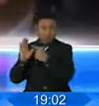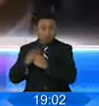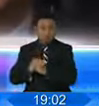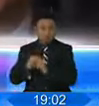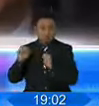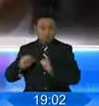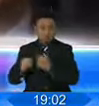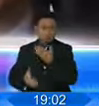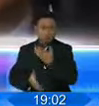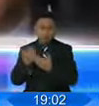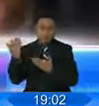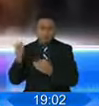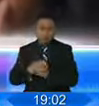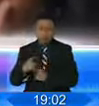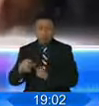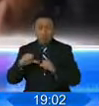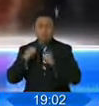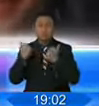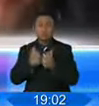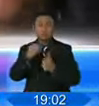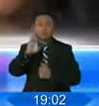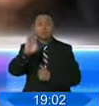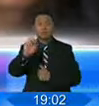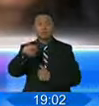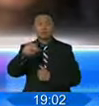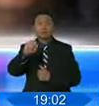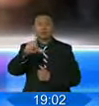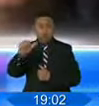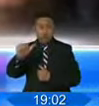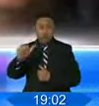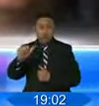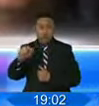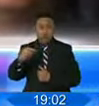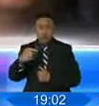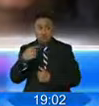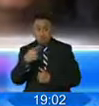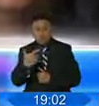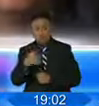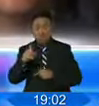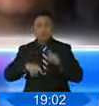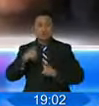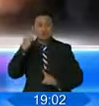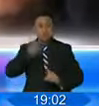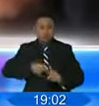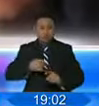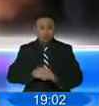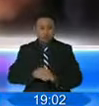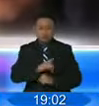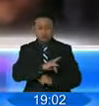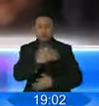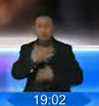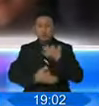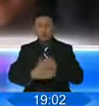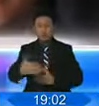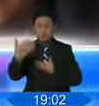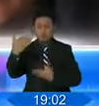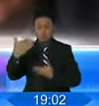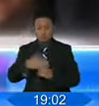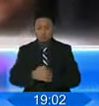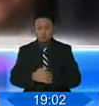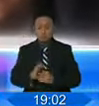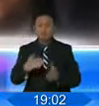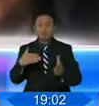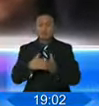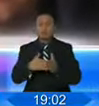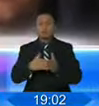es muy fácil, si la asambleísta Bonilla se refería a algunos apodos el día del juicio político contra el